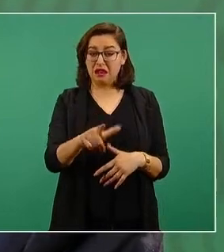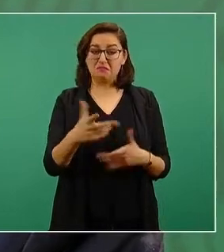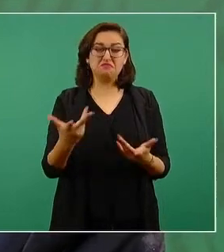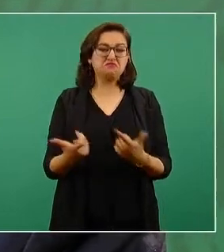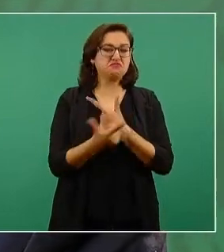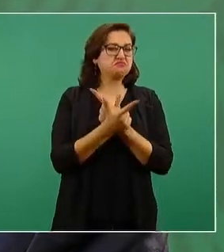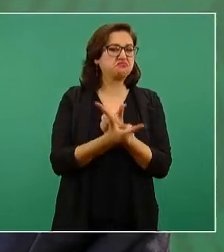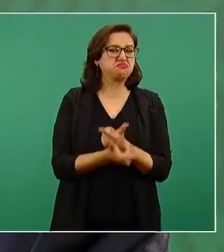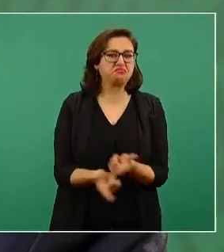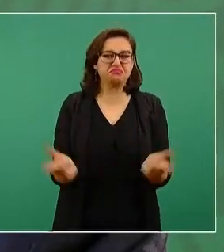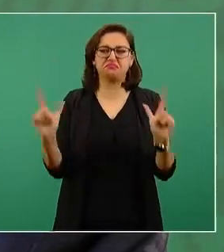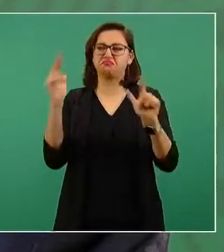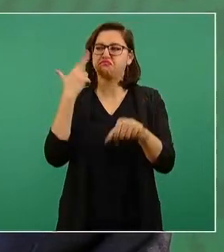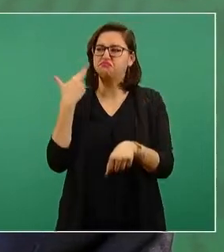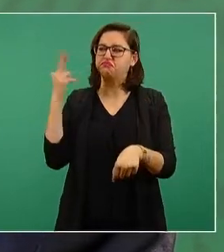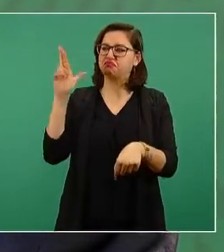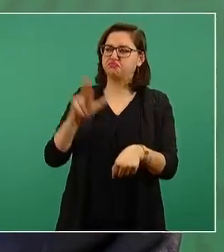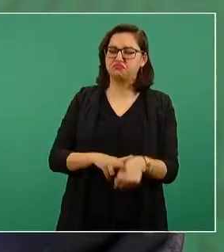que se aplicó de